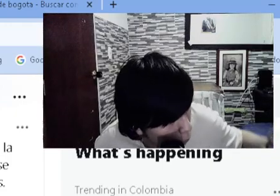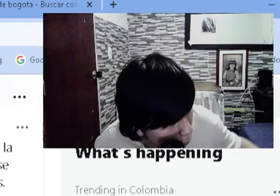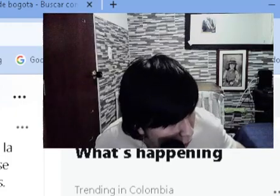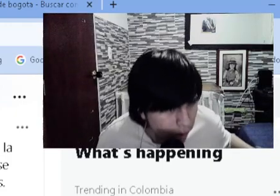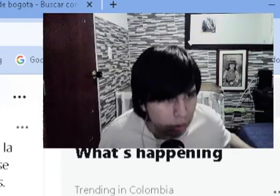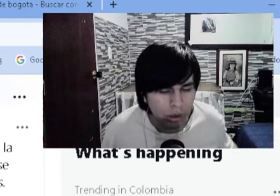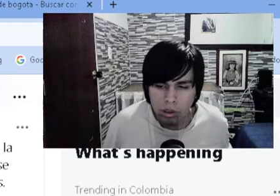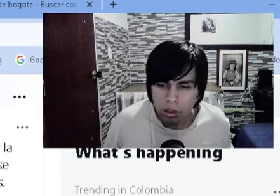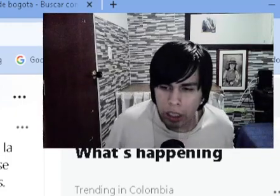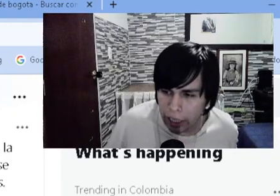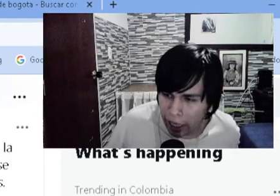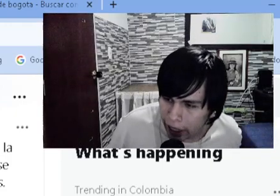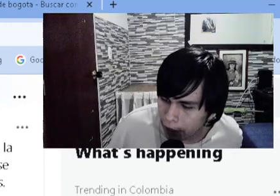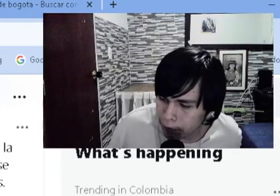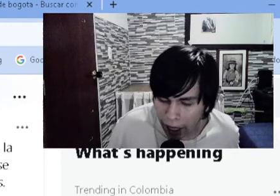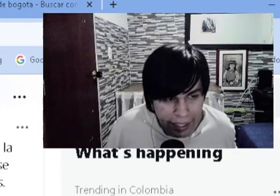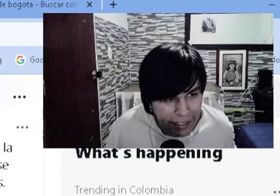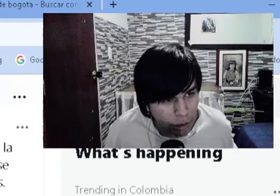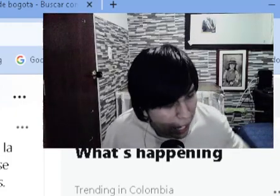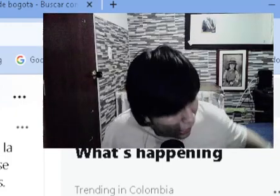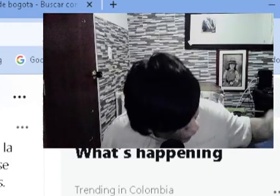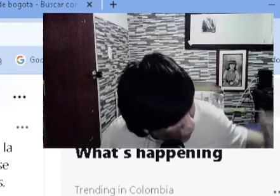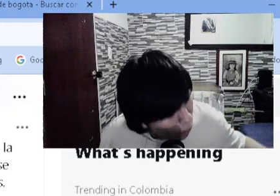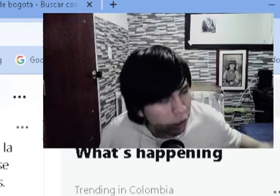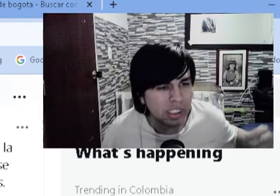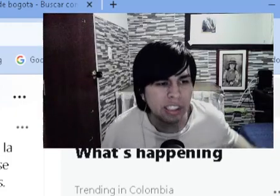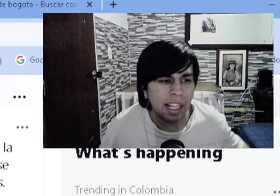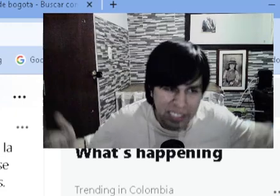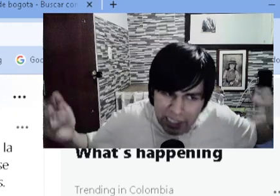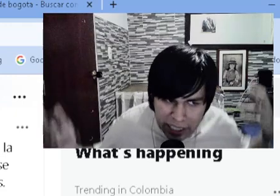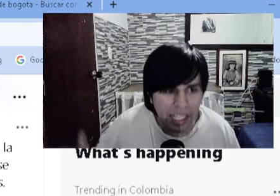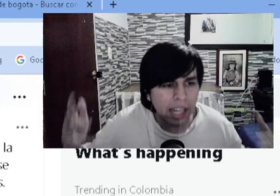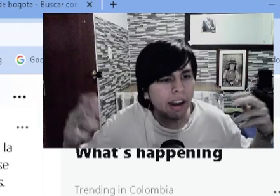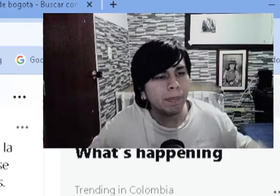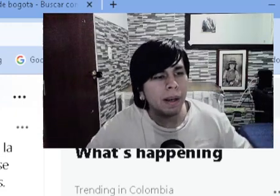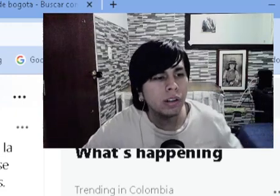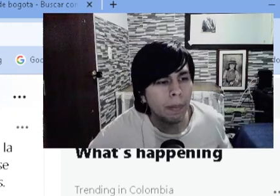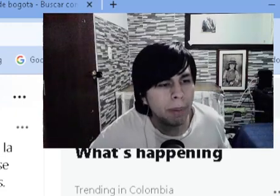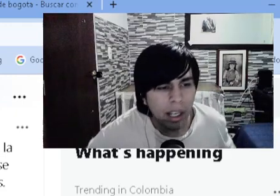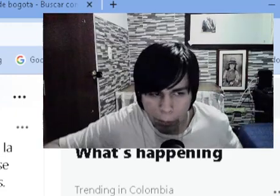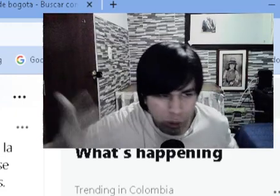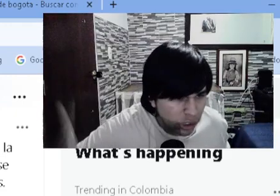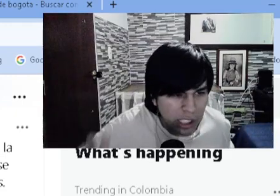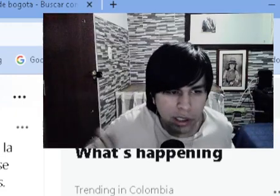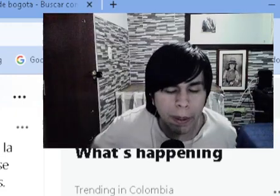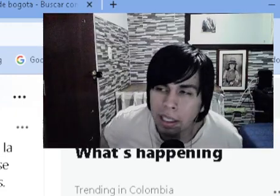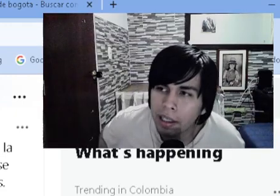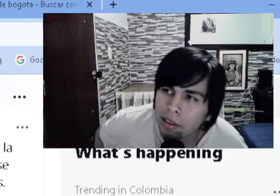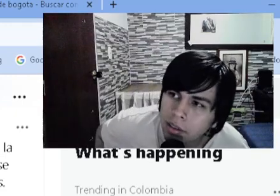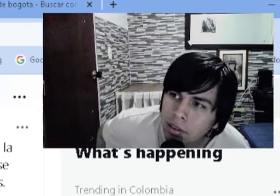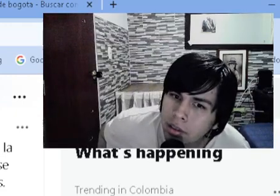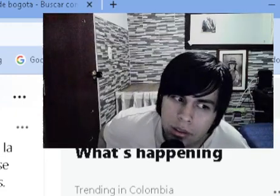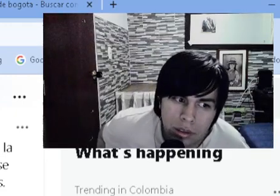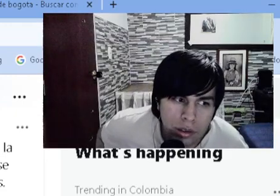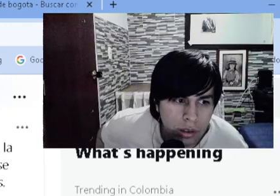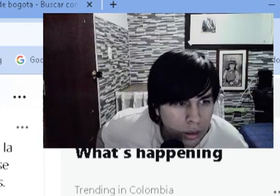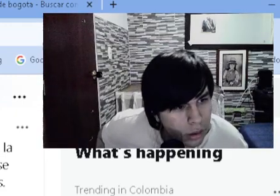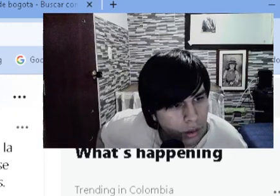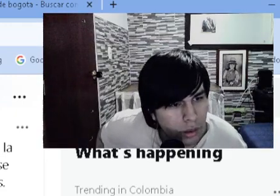como al gobierno al Nacional en lo distrital se tenía que haber peleado también la oposición se